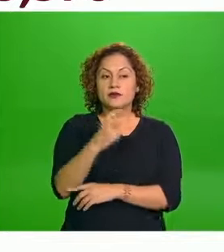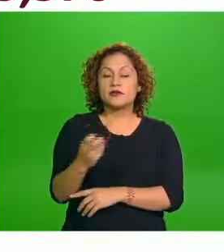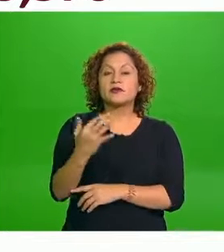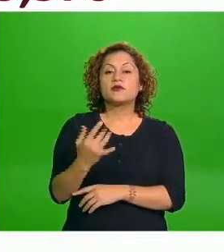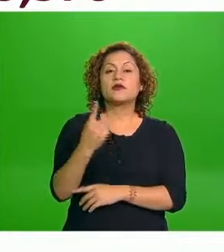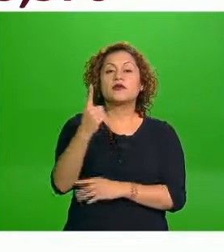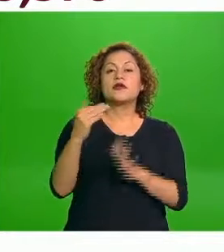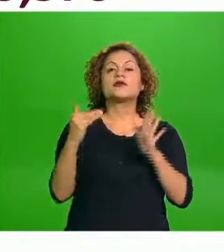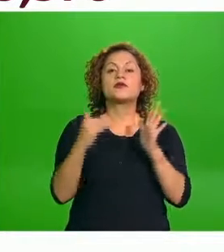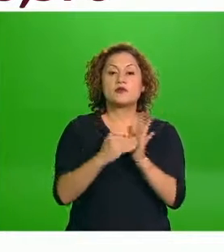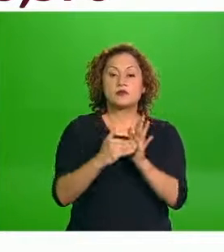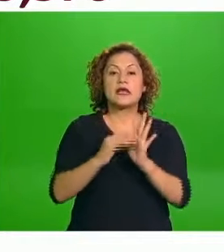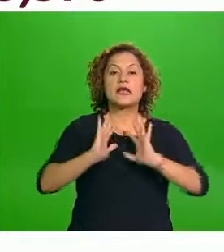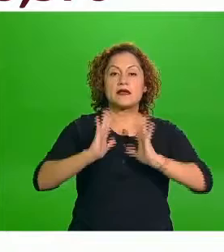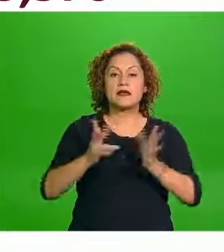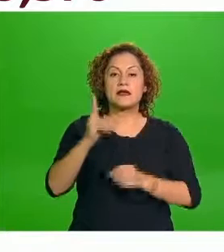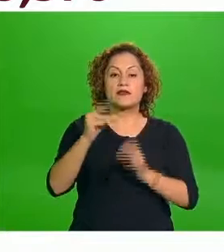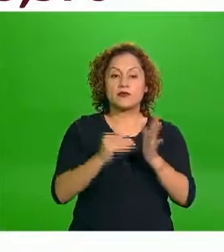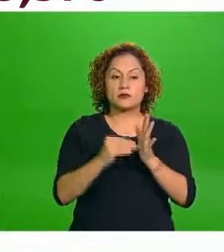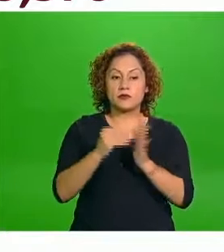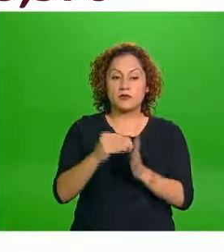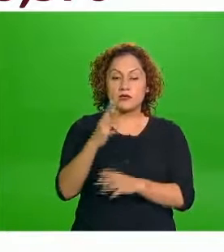2.551.000, es decir, ya